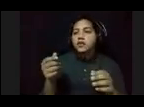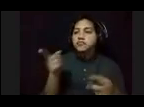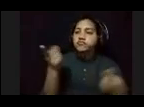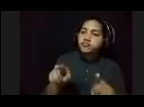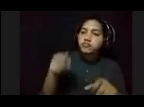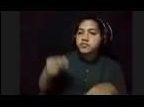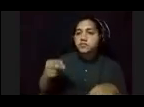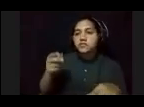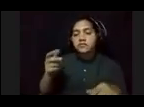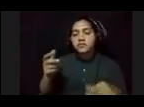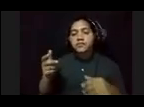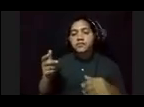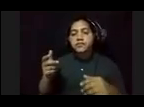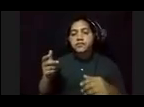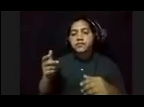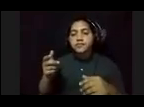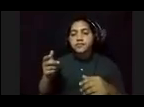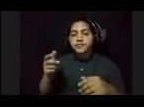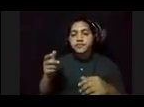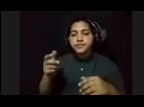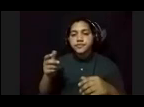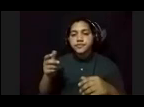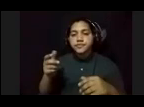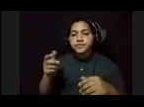Por su parte, el tema de San Juan ha sido